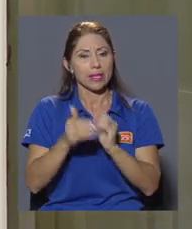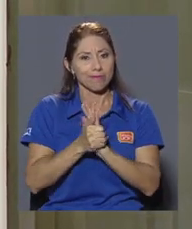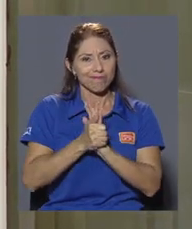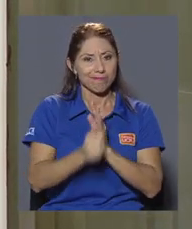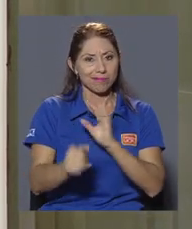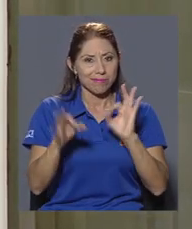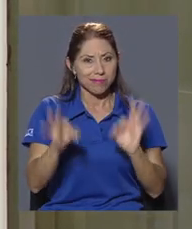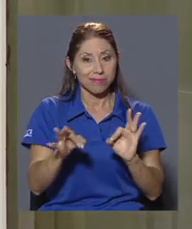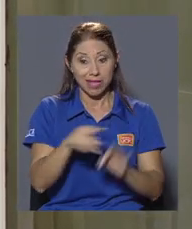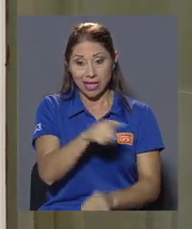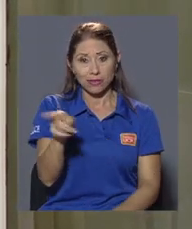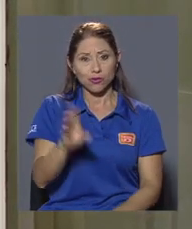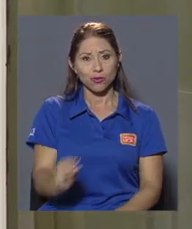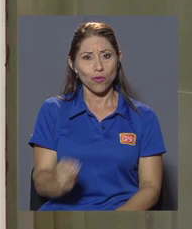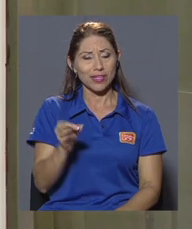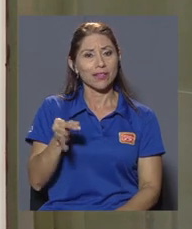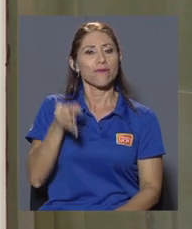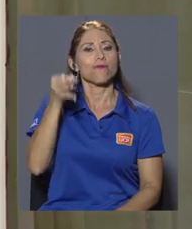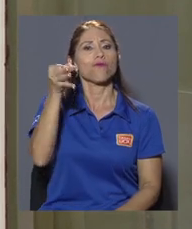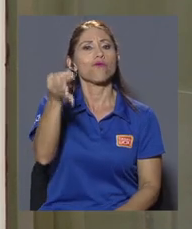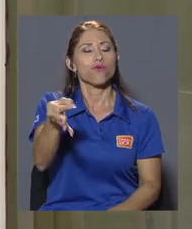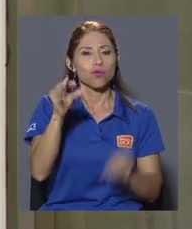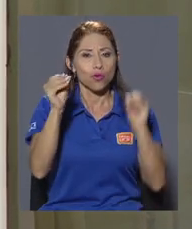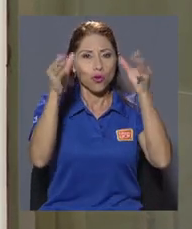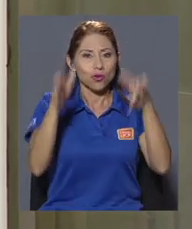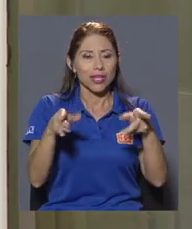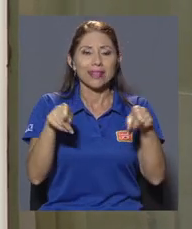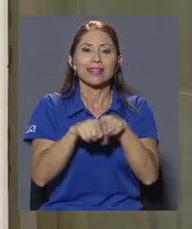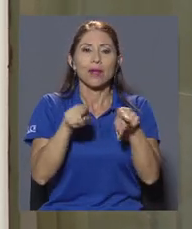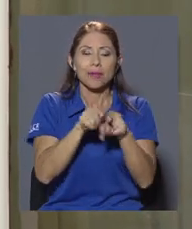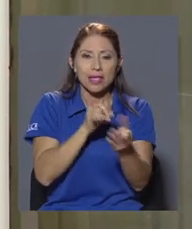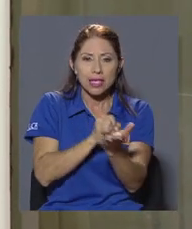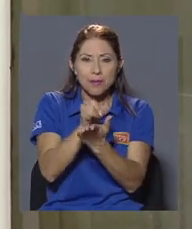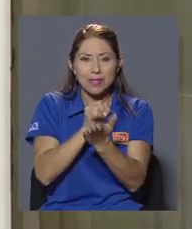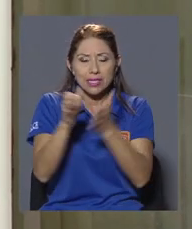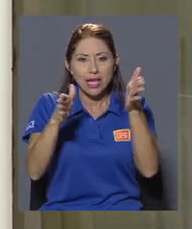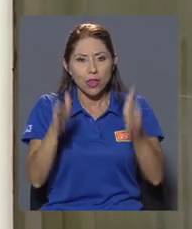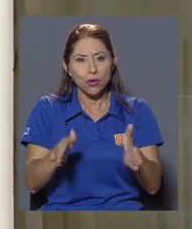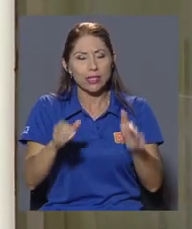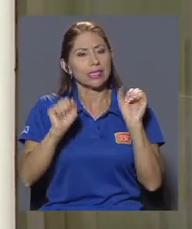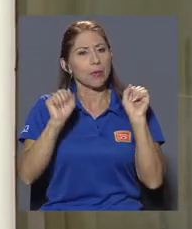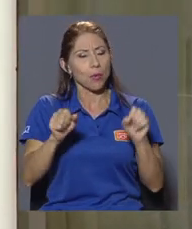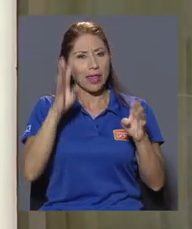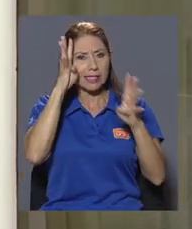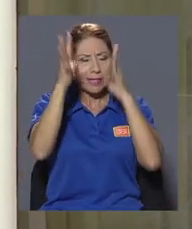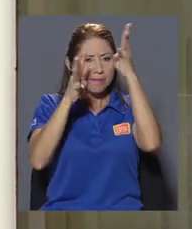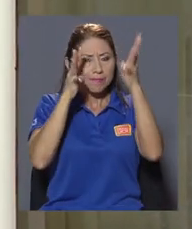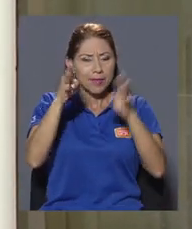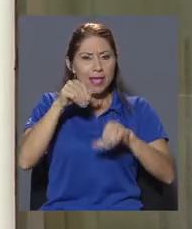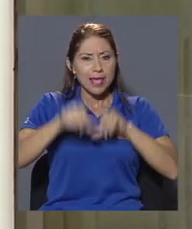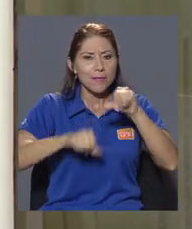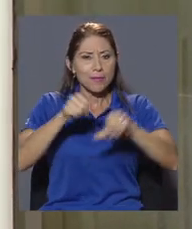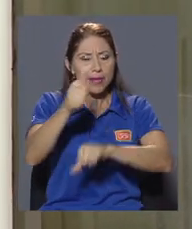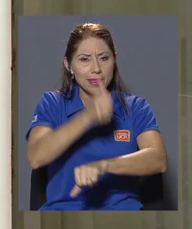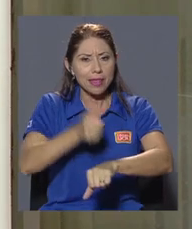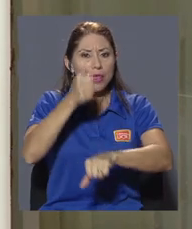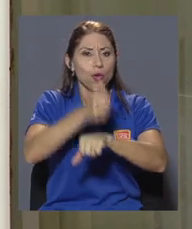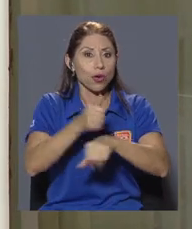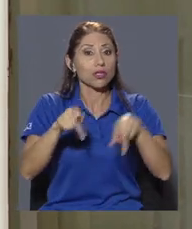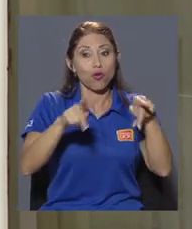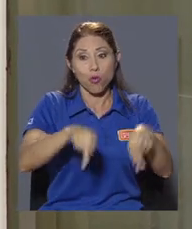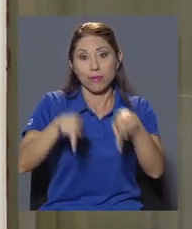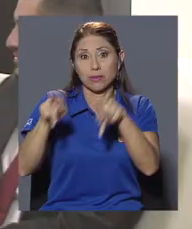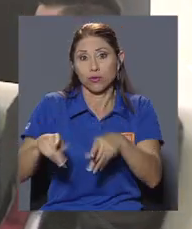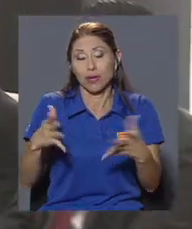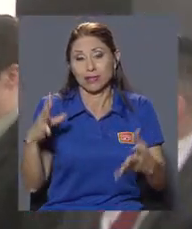Estos jóvenes esperamos que a futuro sean docentes, pero que también sean investigadores, que puedan ser emprendedores o personas que